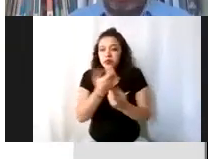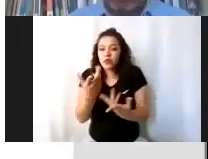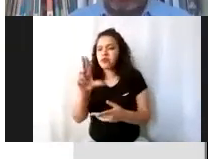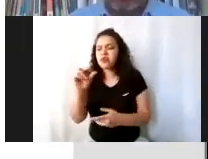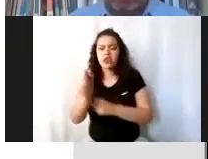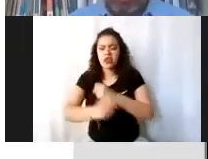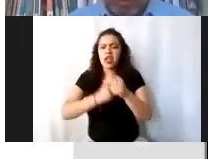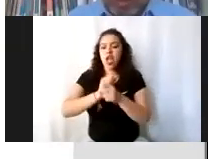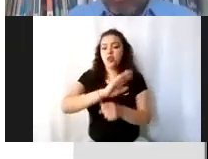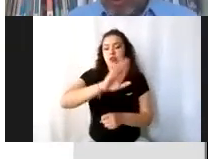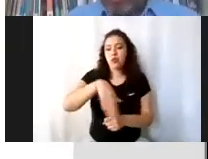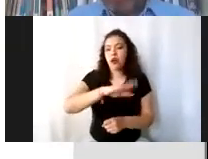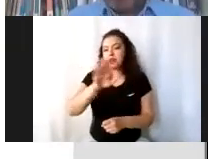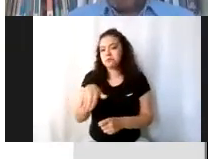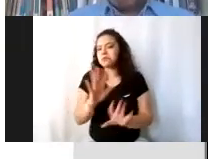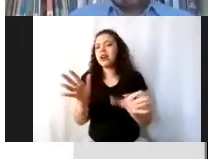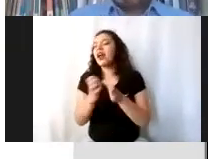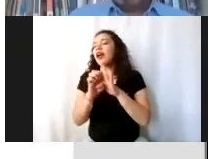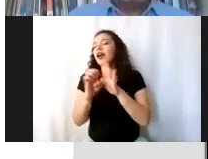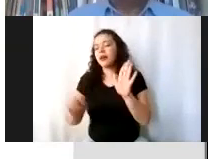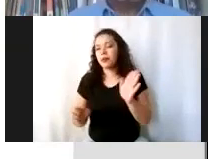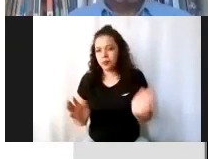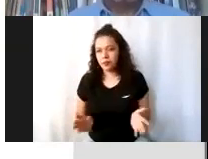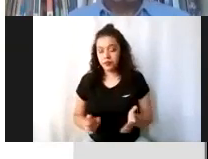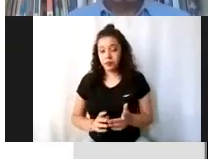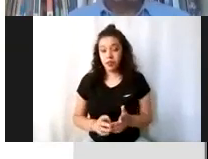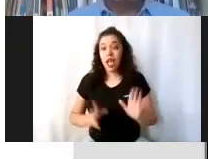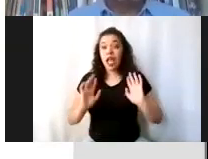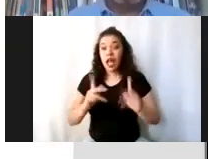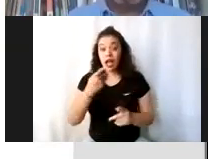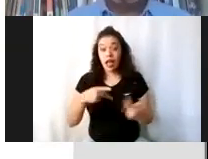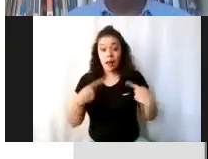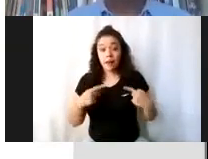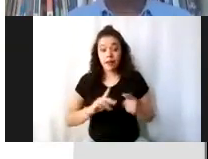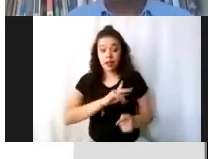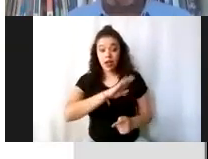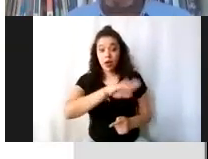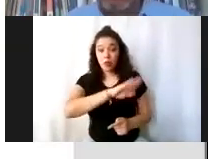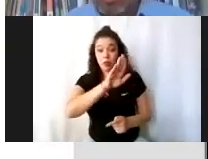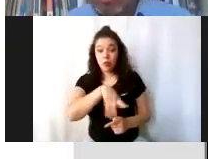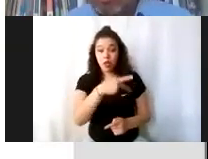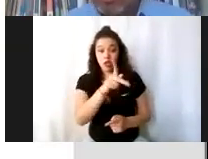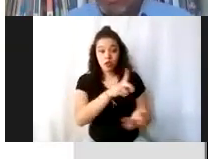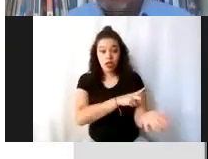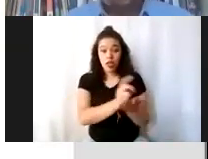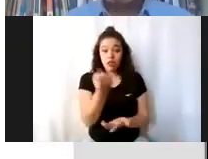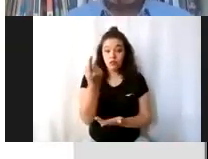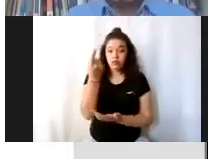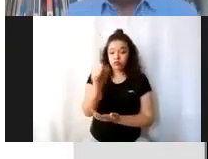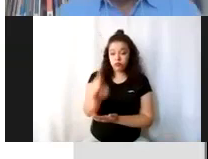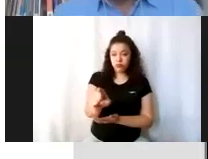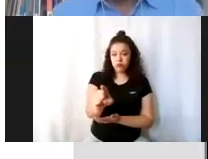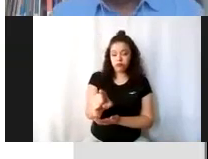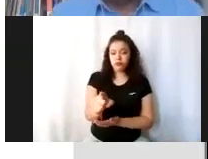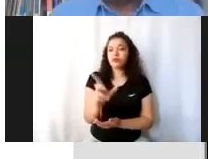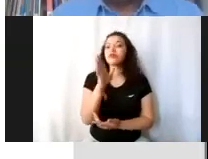por decir algo. Efectivamente, él no puede ya ejercer por sí mismo sus derechos, su derecho